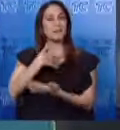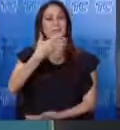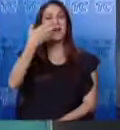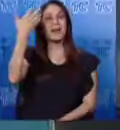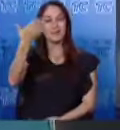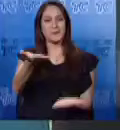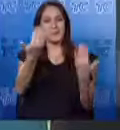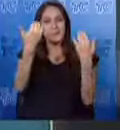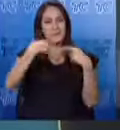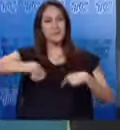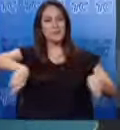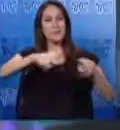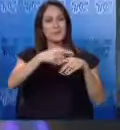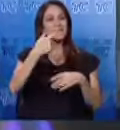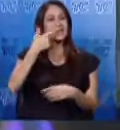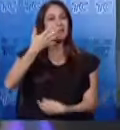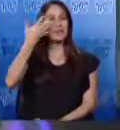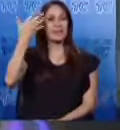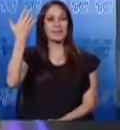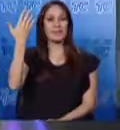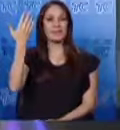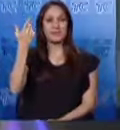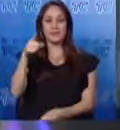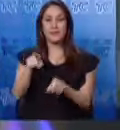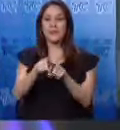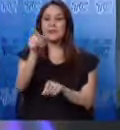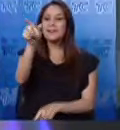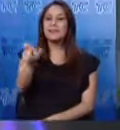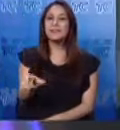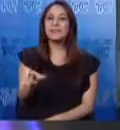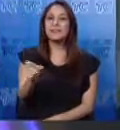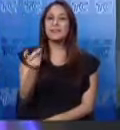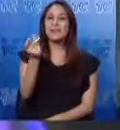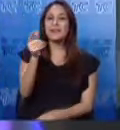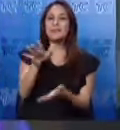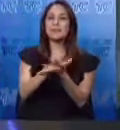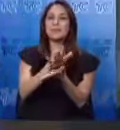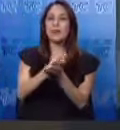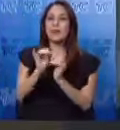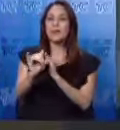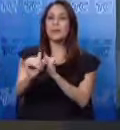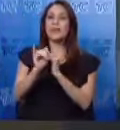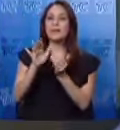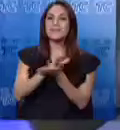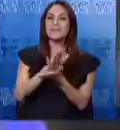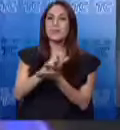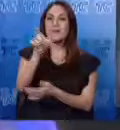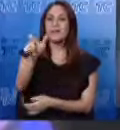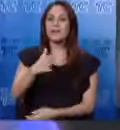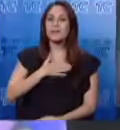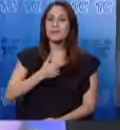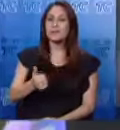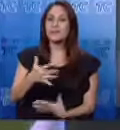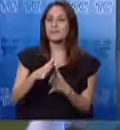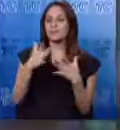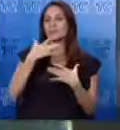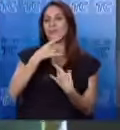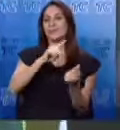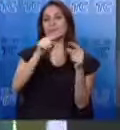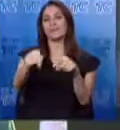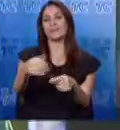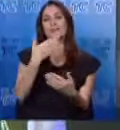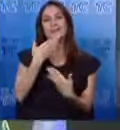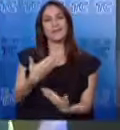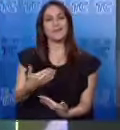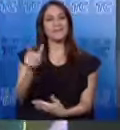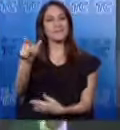cante. Ahí está un compañero de casi de escuela mío. Virgilio, ¿cómo estás? Qué gusto, que es de la